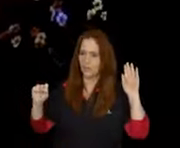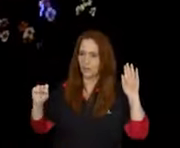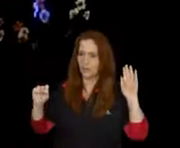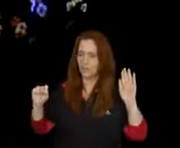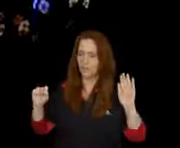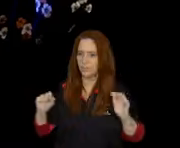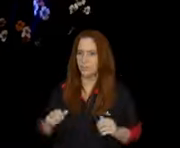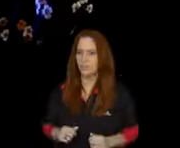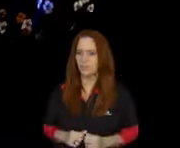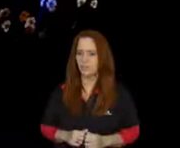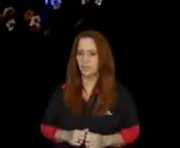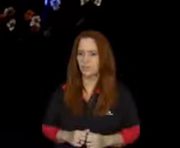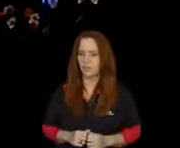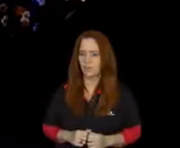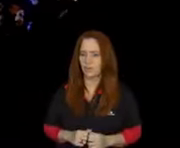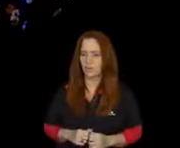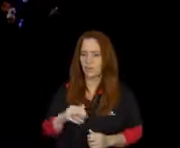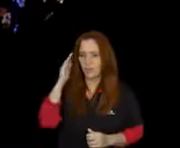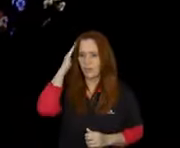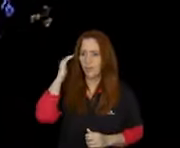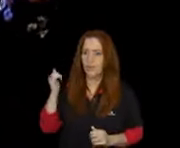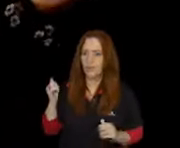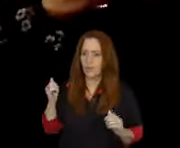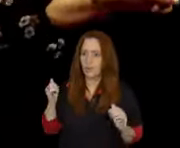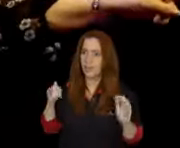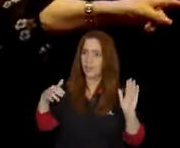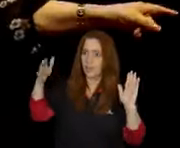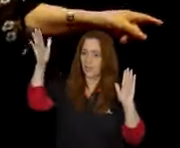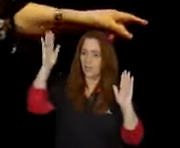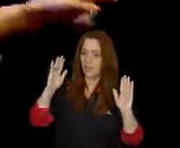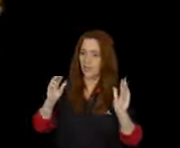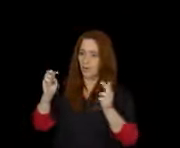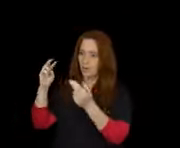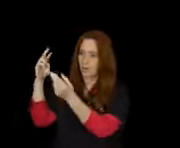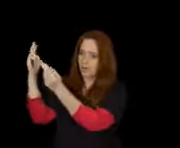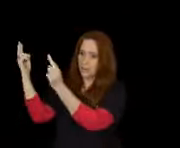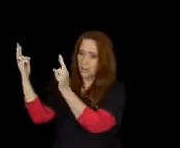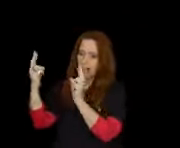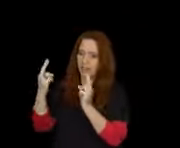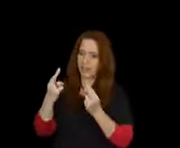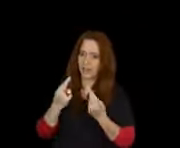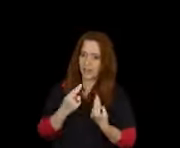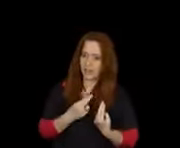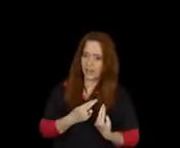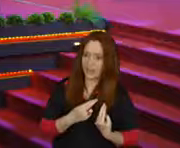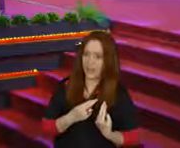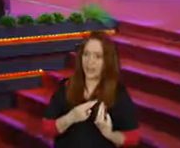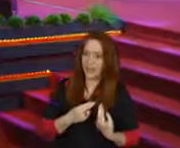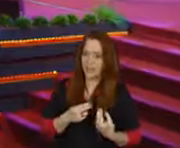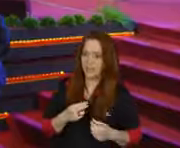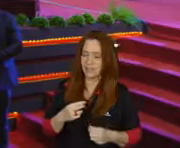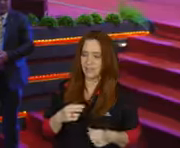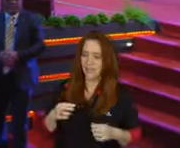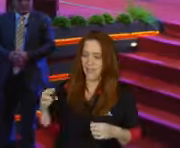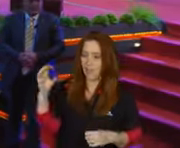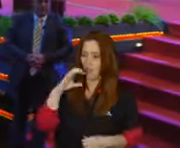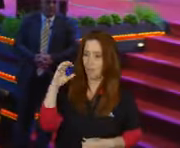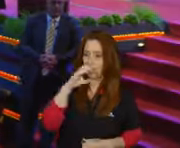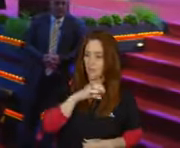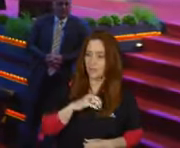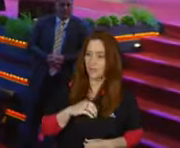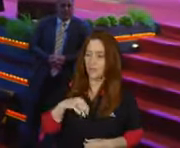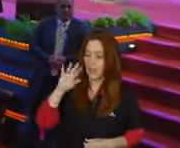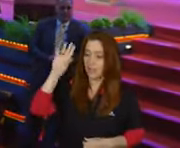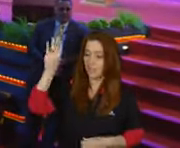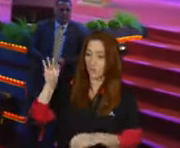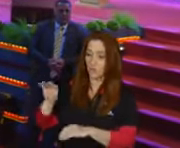el inminente retorno de, la de Jesucristo por su iglesia. Porque de que viene, y estamos preparados,